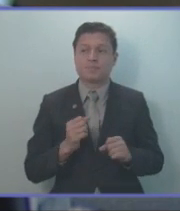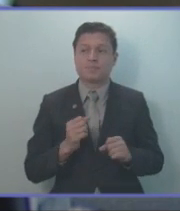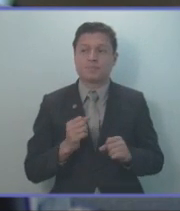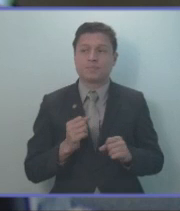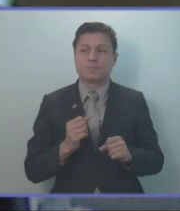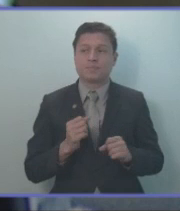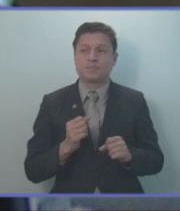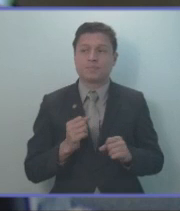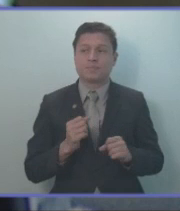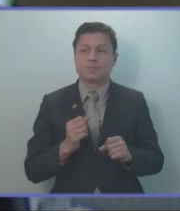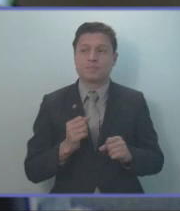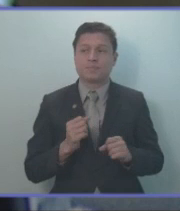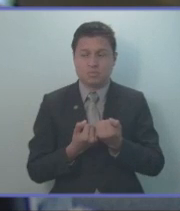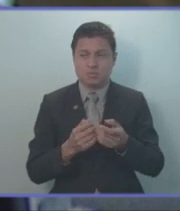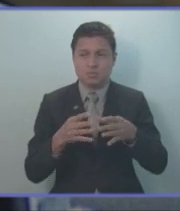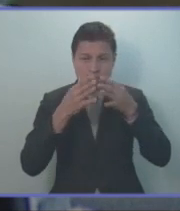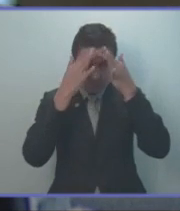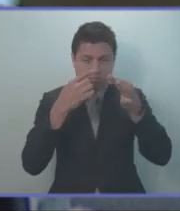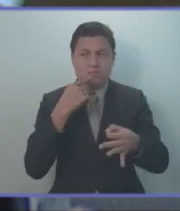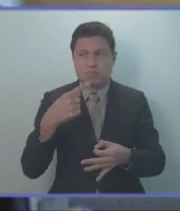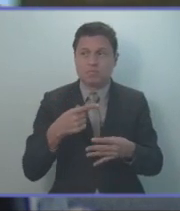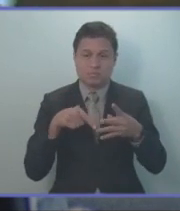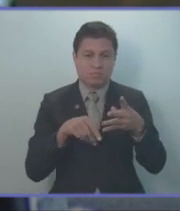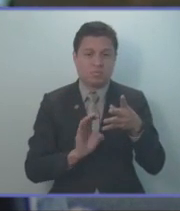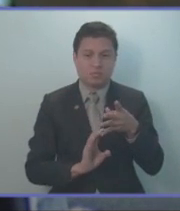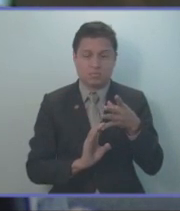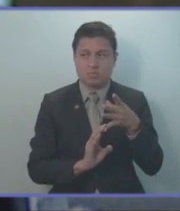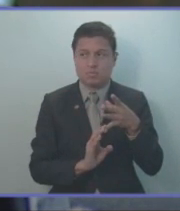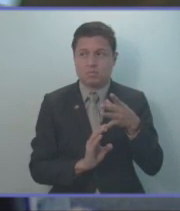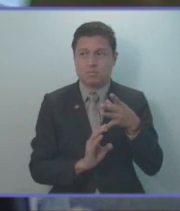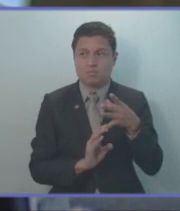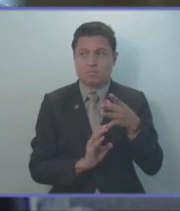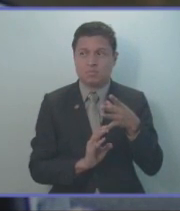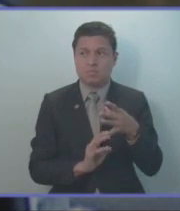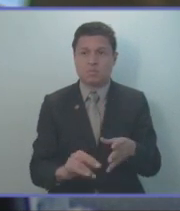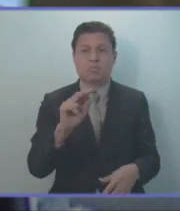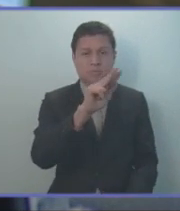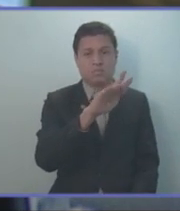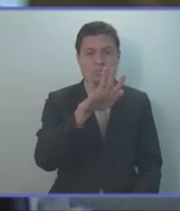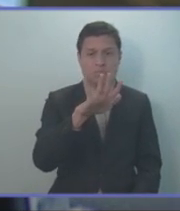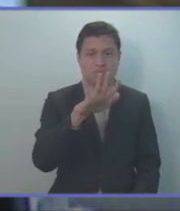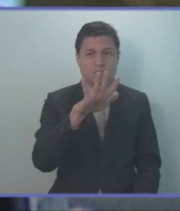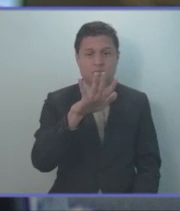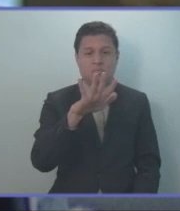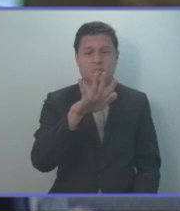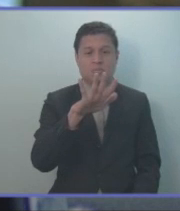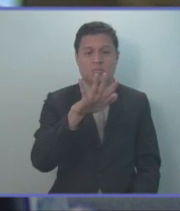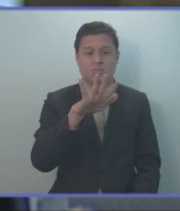refuerza con la sentencia de inconstitucionalidad